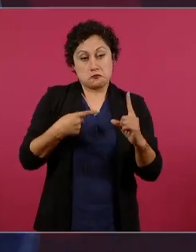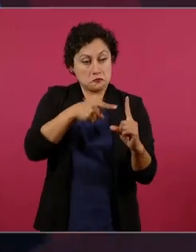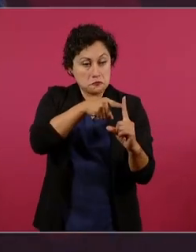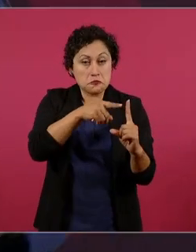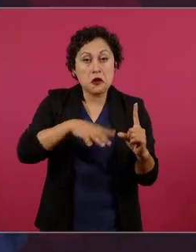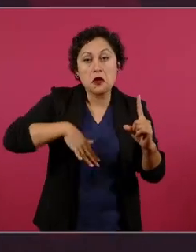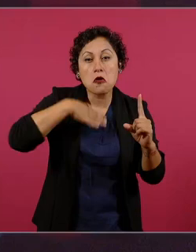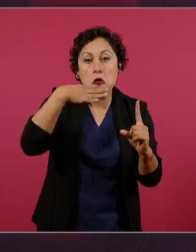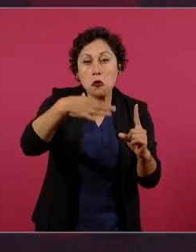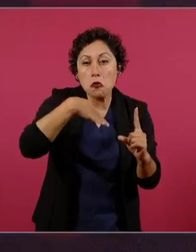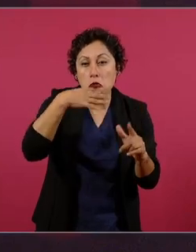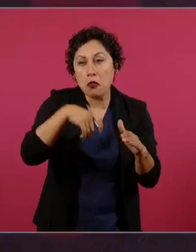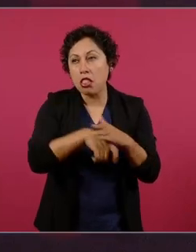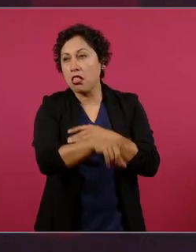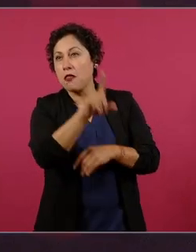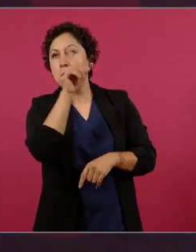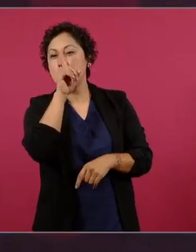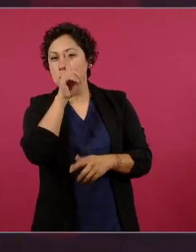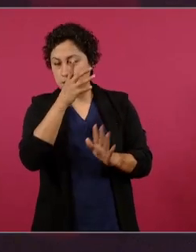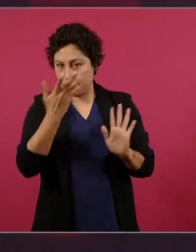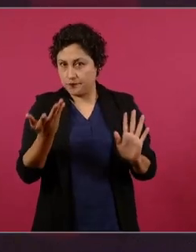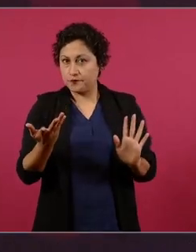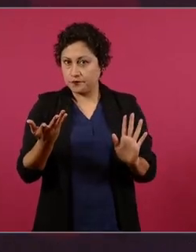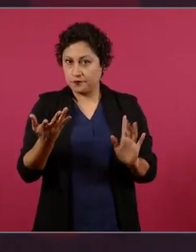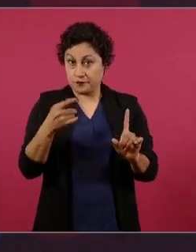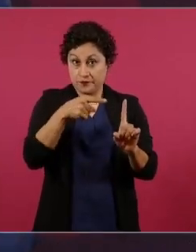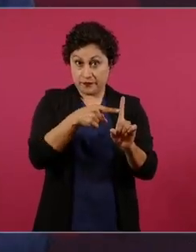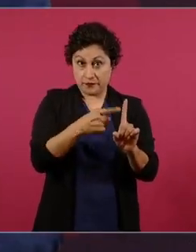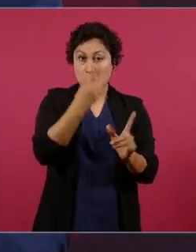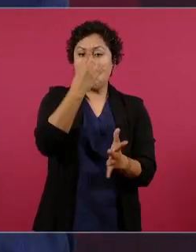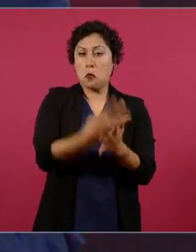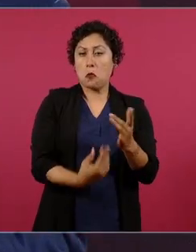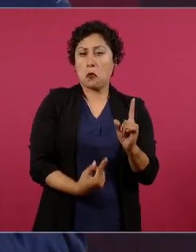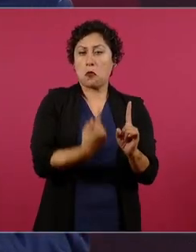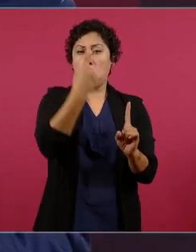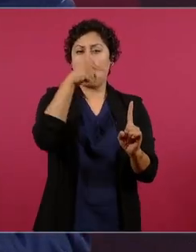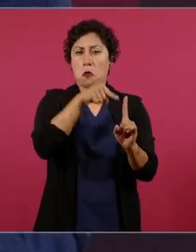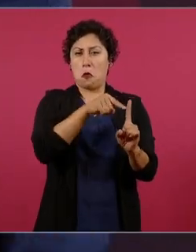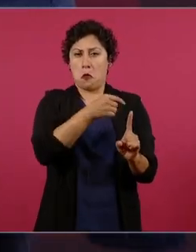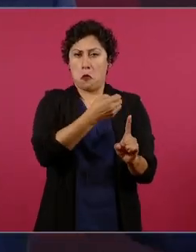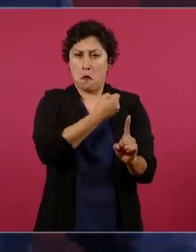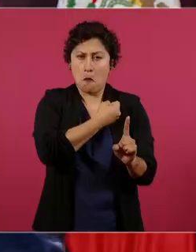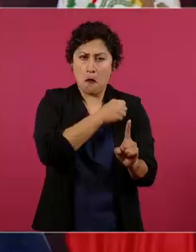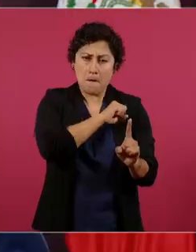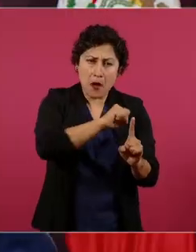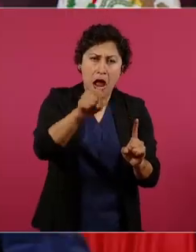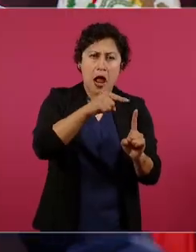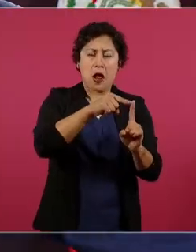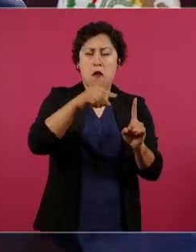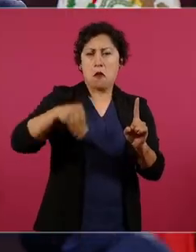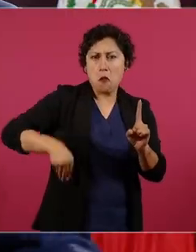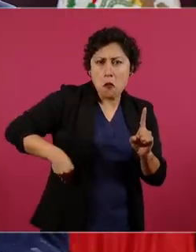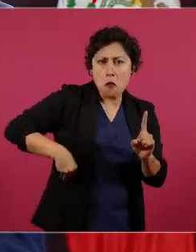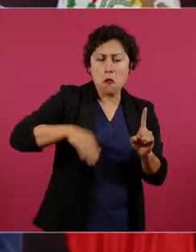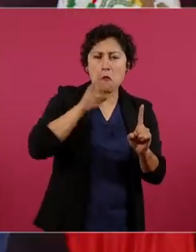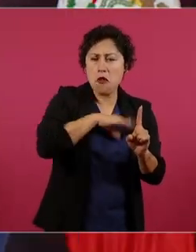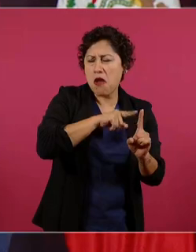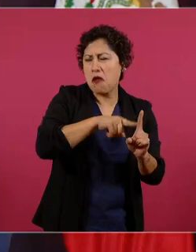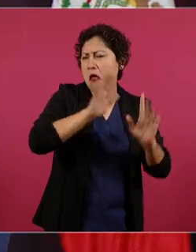pero no solo se hace daño a él, le hace daño a sus